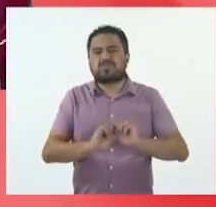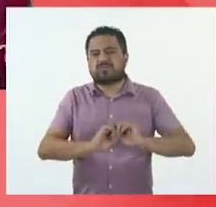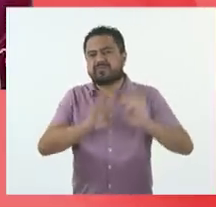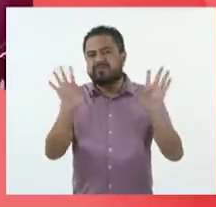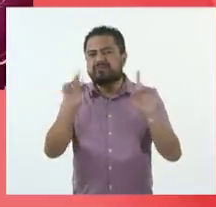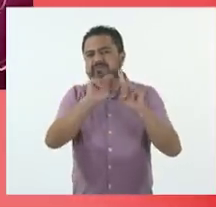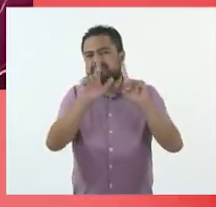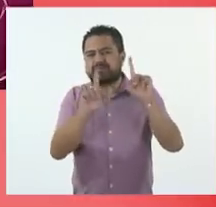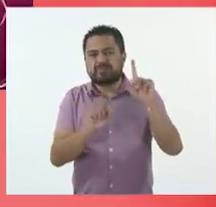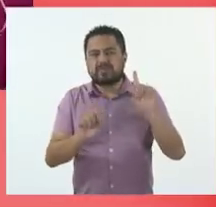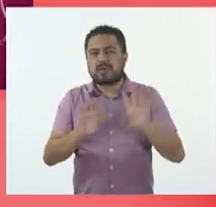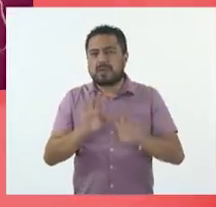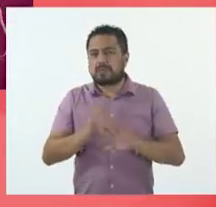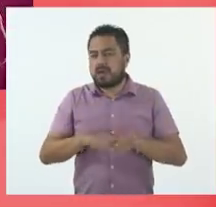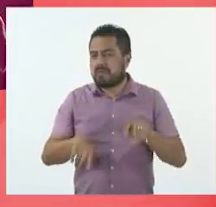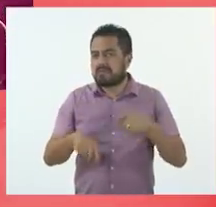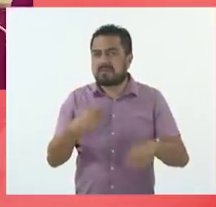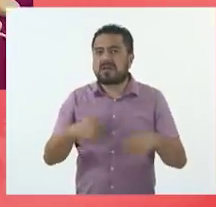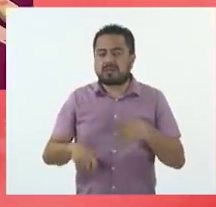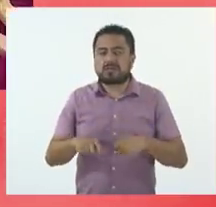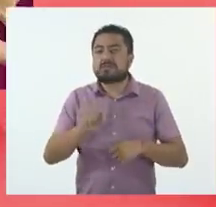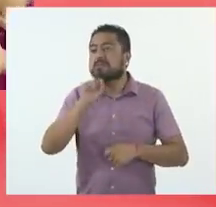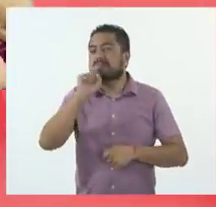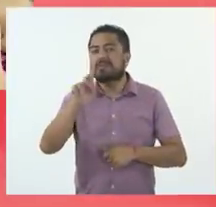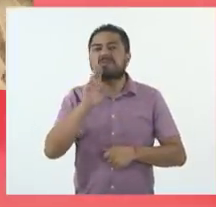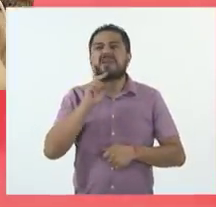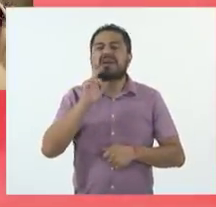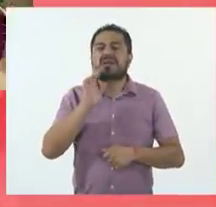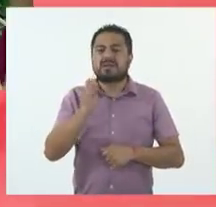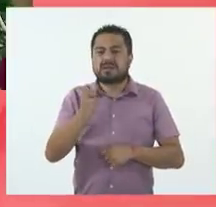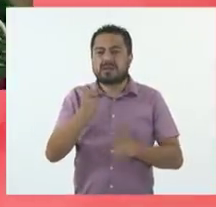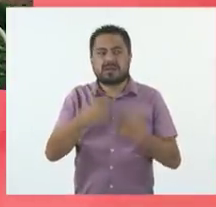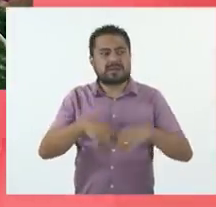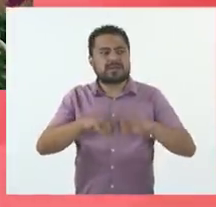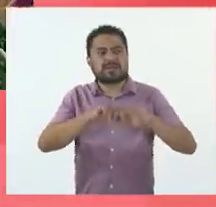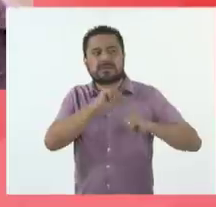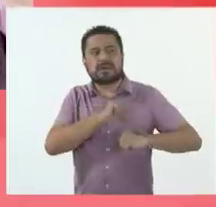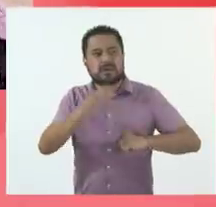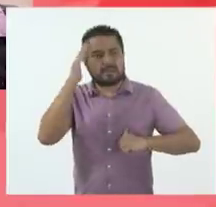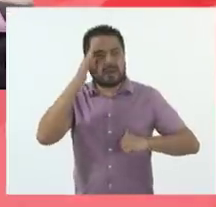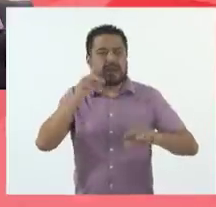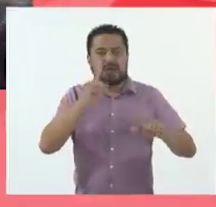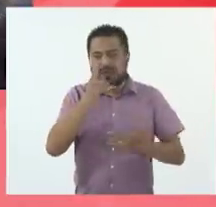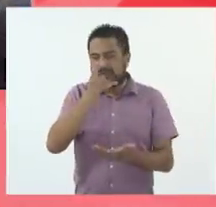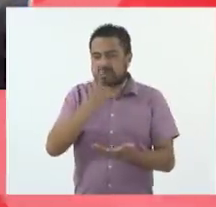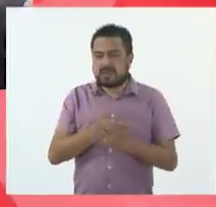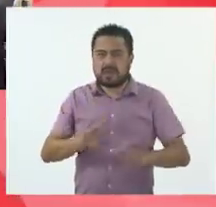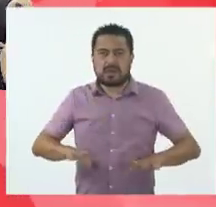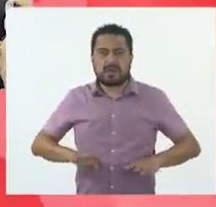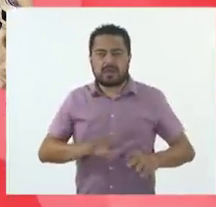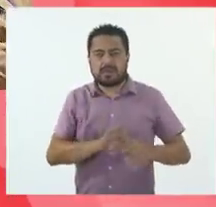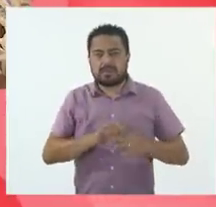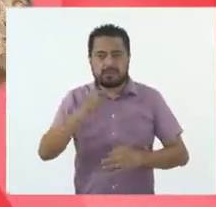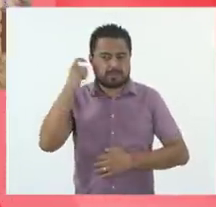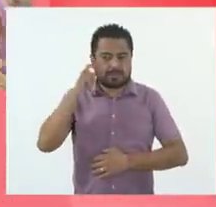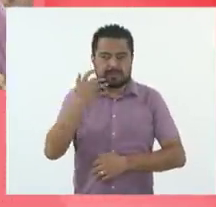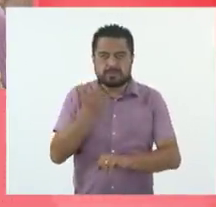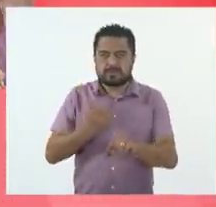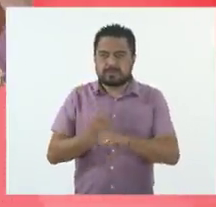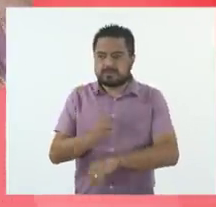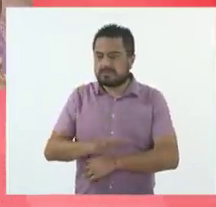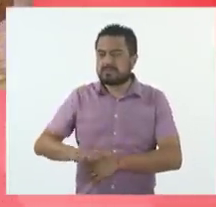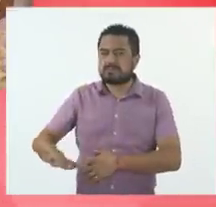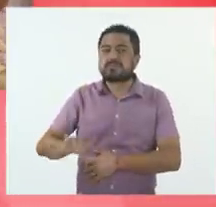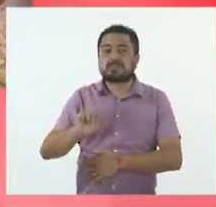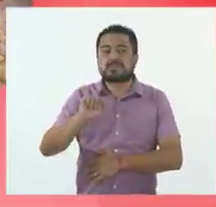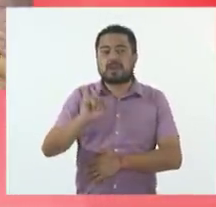muy flexible. ¿Y sabes qué es lo mejor? Que también son una parte importantísima para la identidad de este estado. Sí, pues así nos